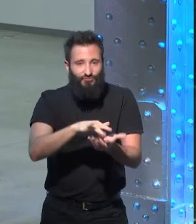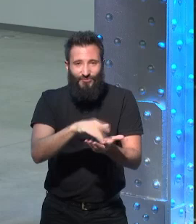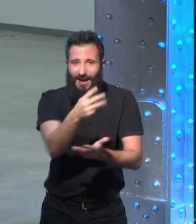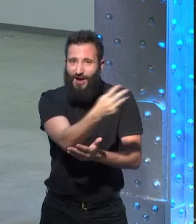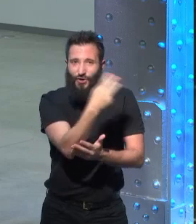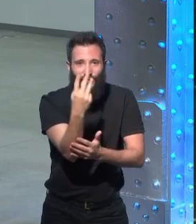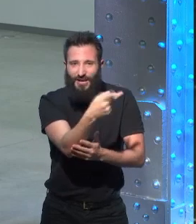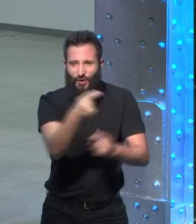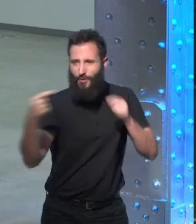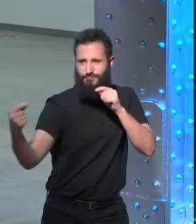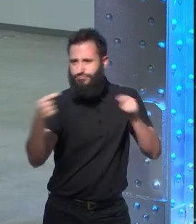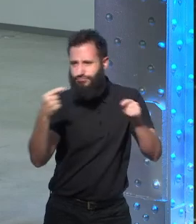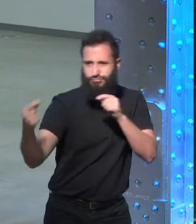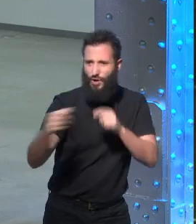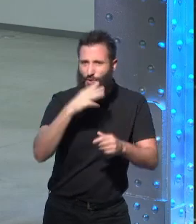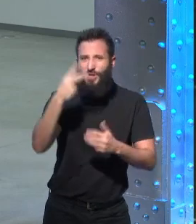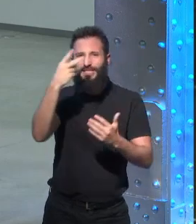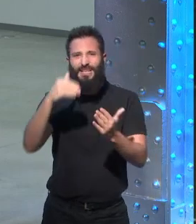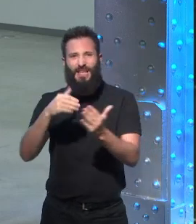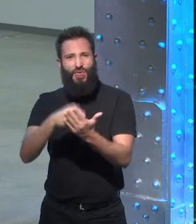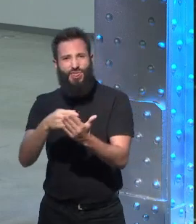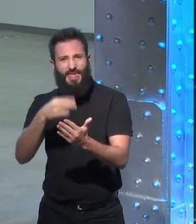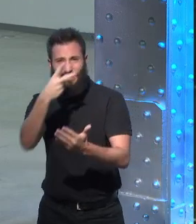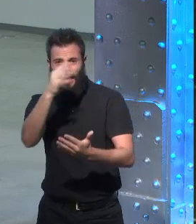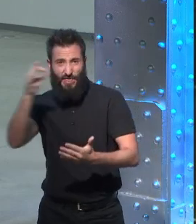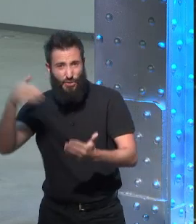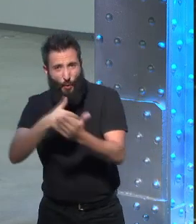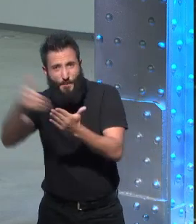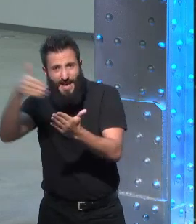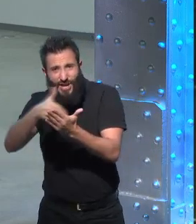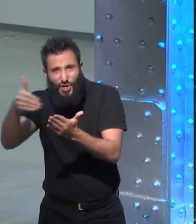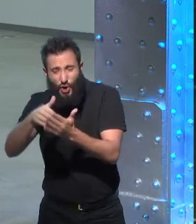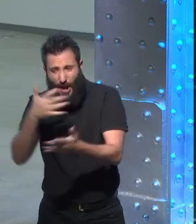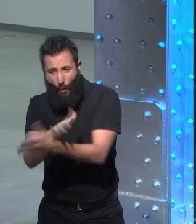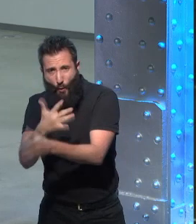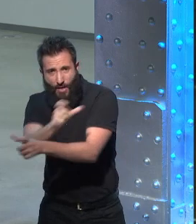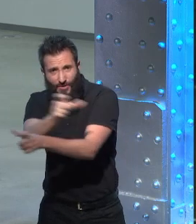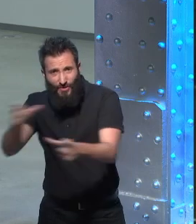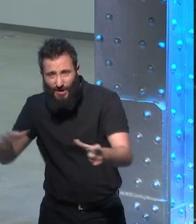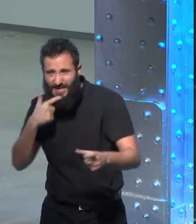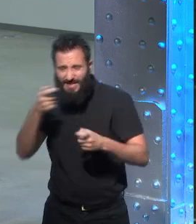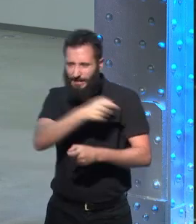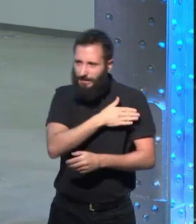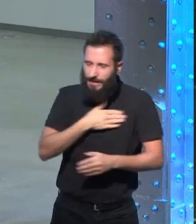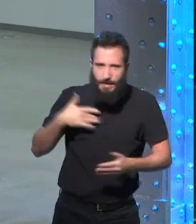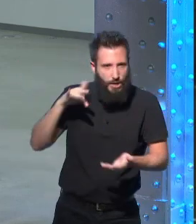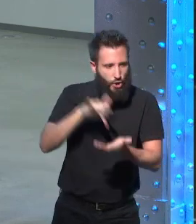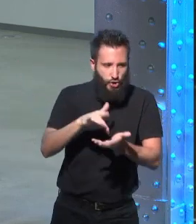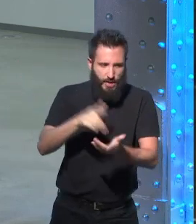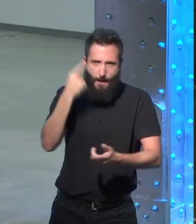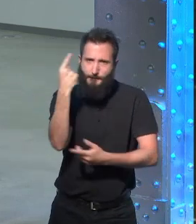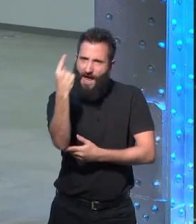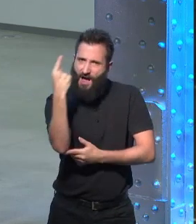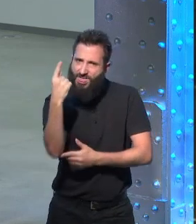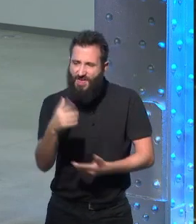que se habían peleado entre los 700 millones de jugadores que tienen estas redes y querían vengarse de estas